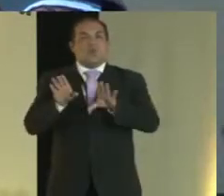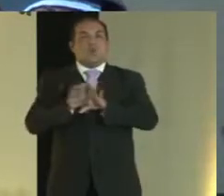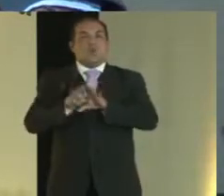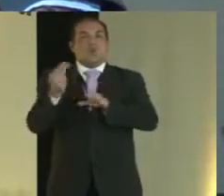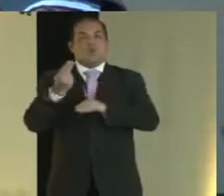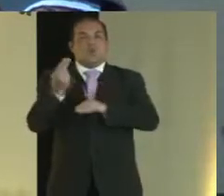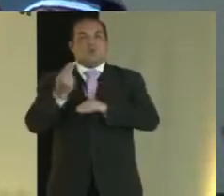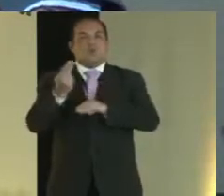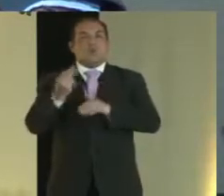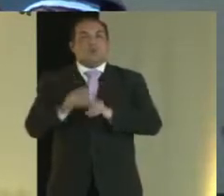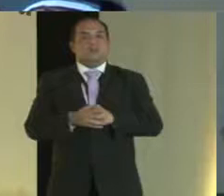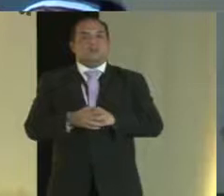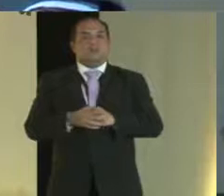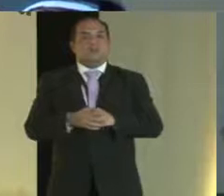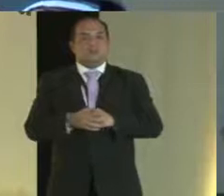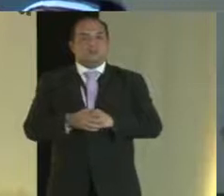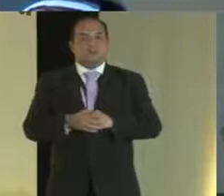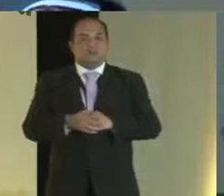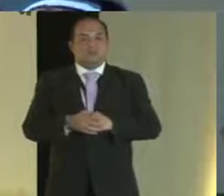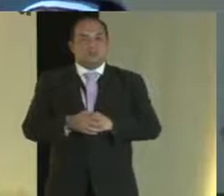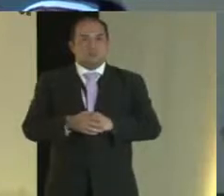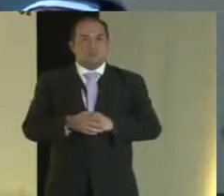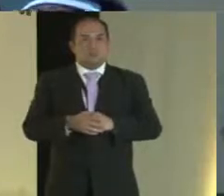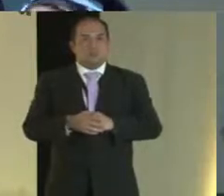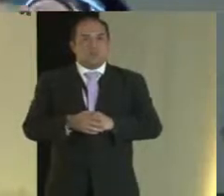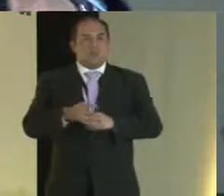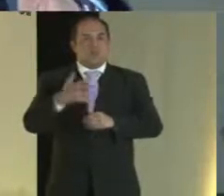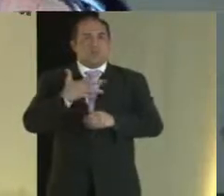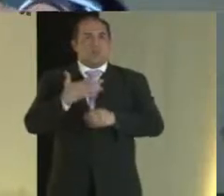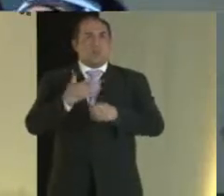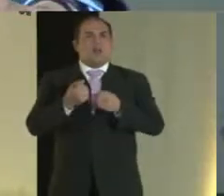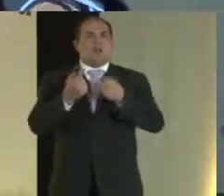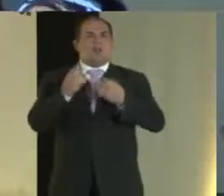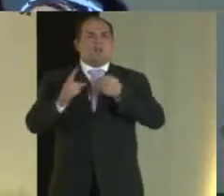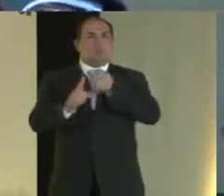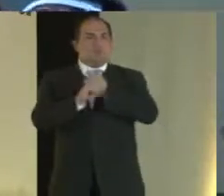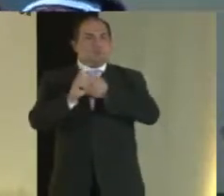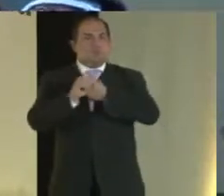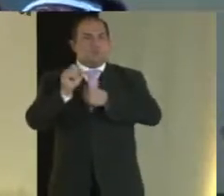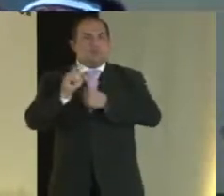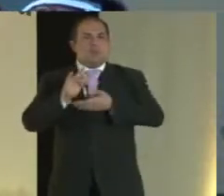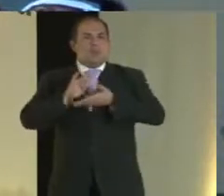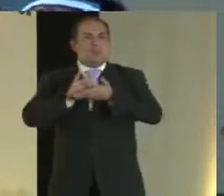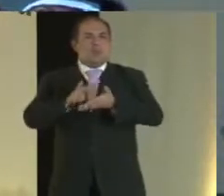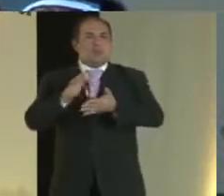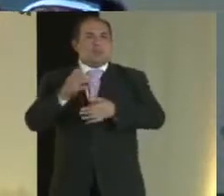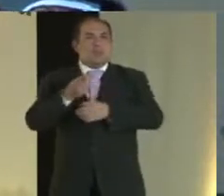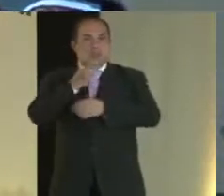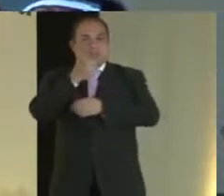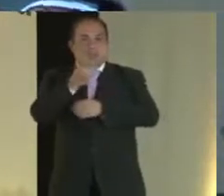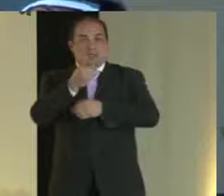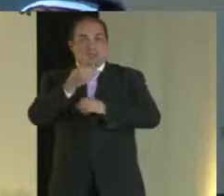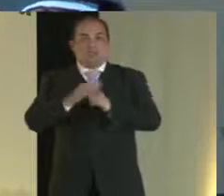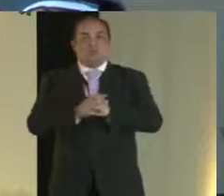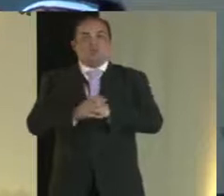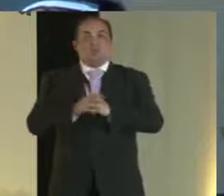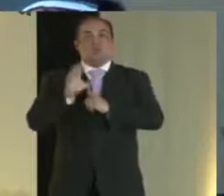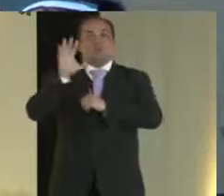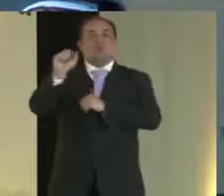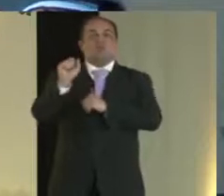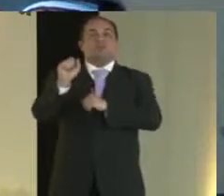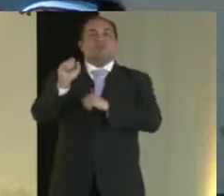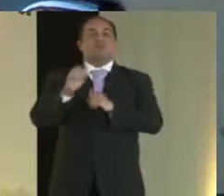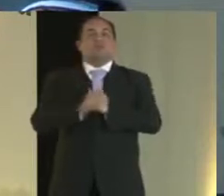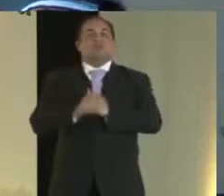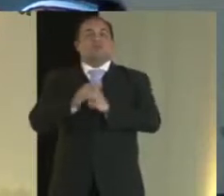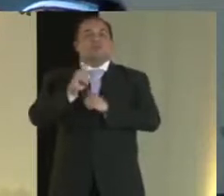evidente. A pesar de todos sus defectos y sus ventajas como las que he mencionado, los sindicatos han sido